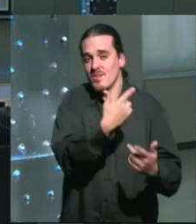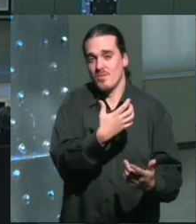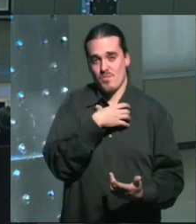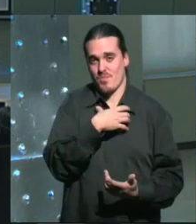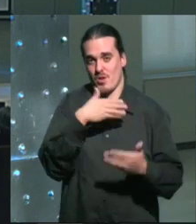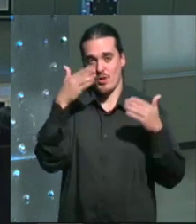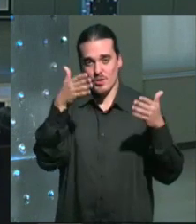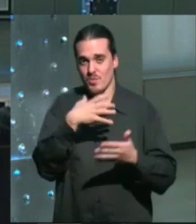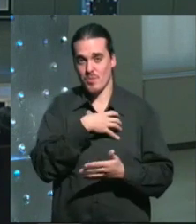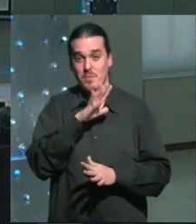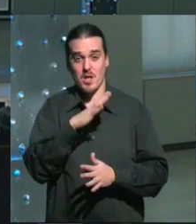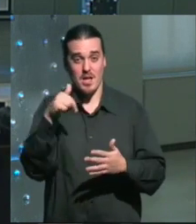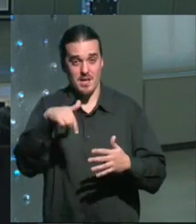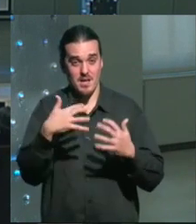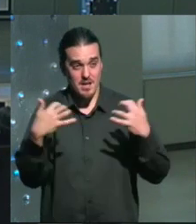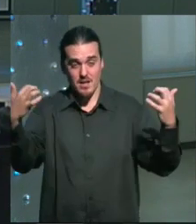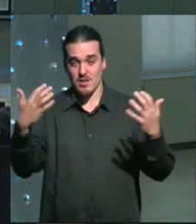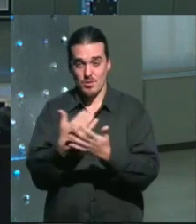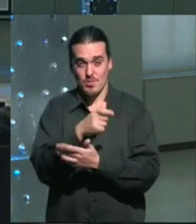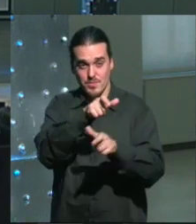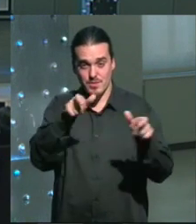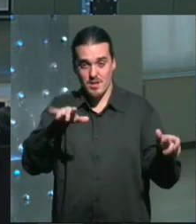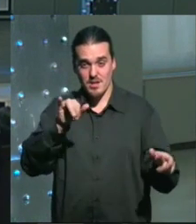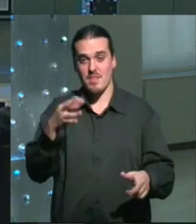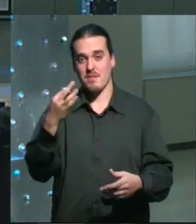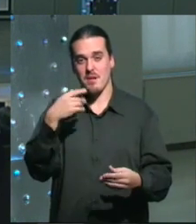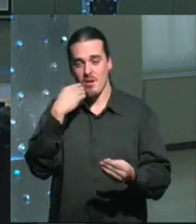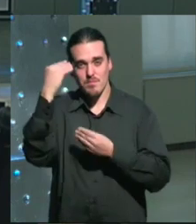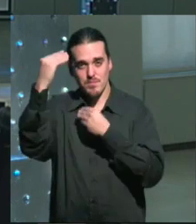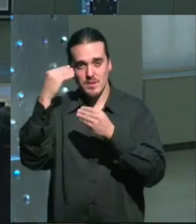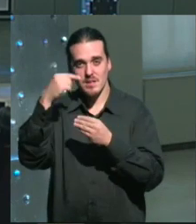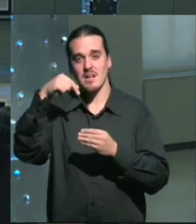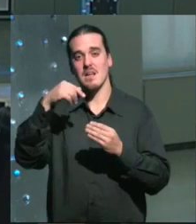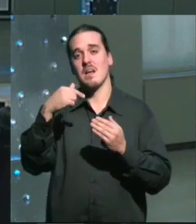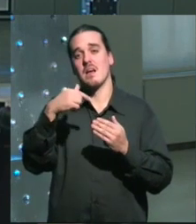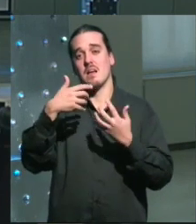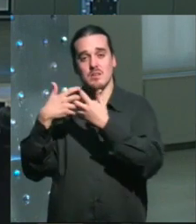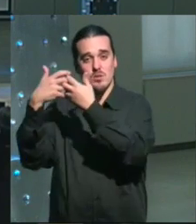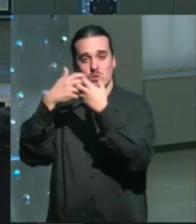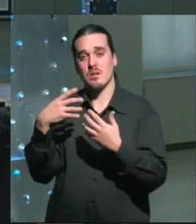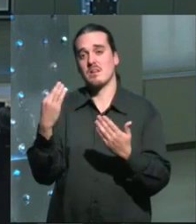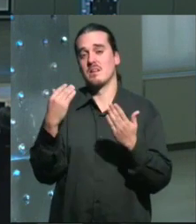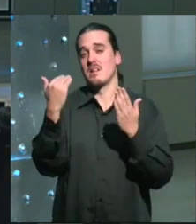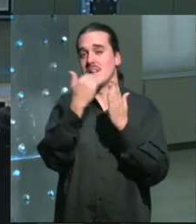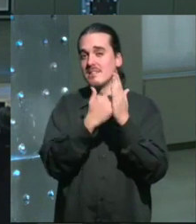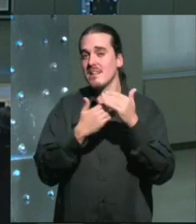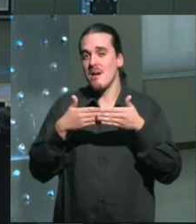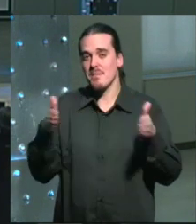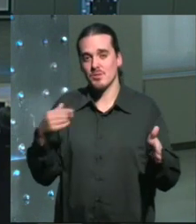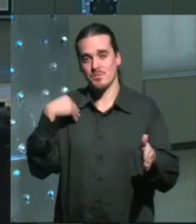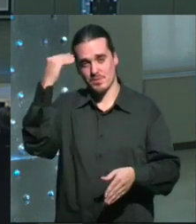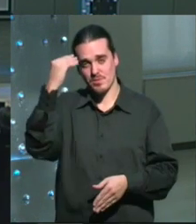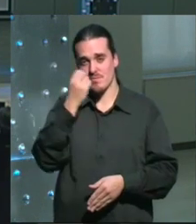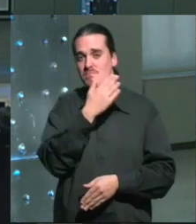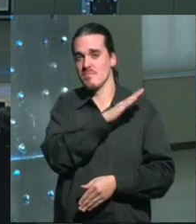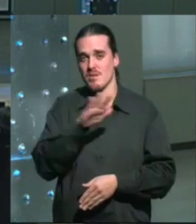que reflexionen sobre la necesidad que tenemos en España de un sistema abierto, de listas abiertas. Porque creo que es lo más efectivo para llevar a cabo